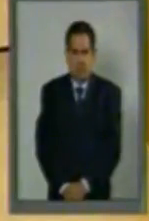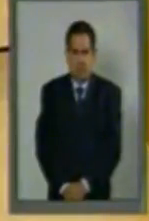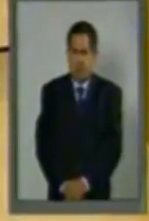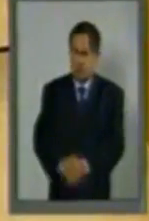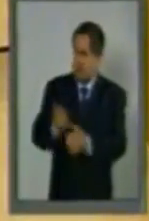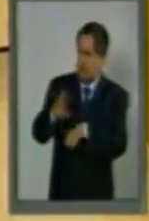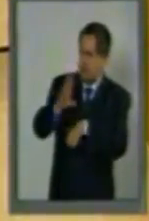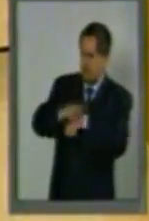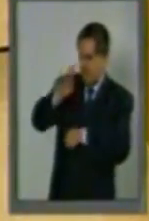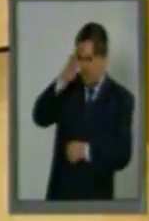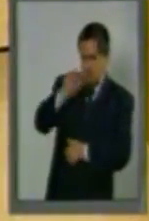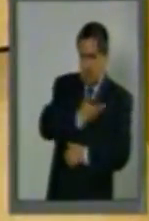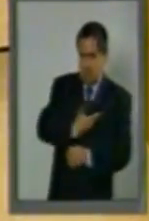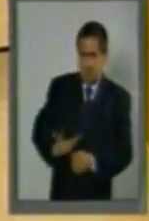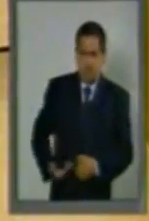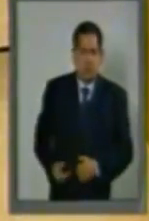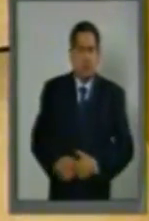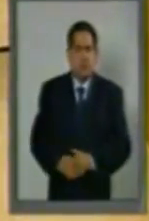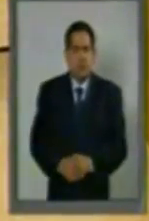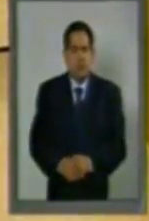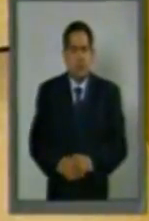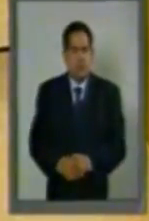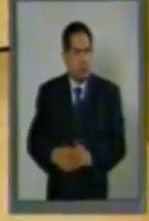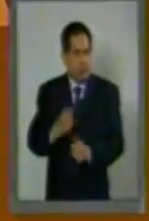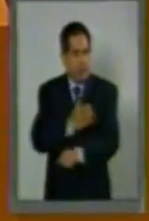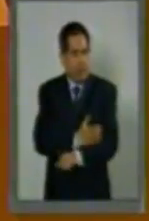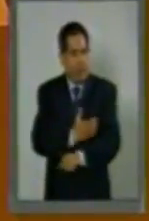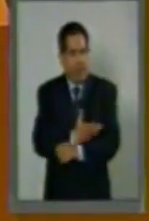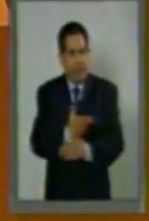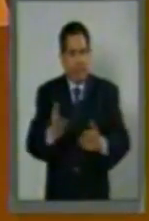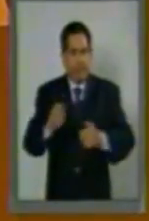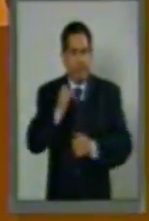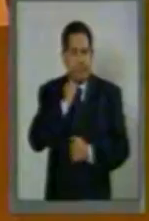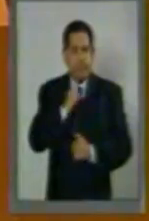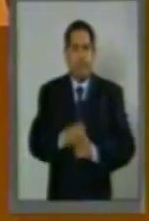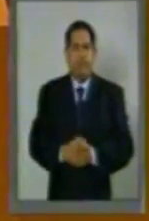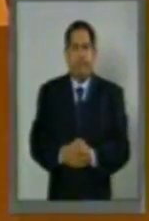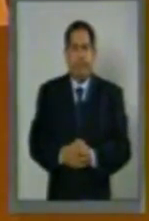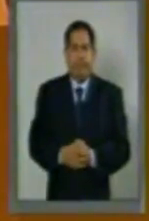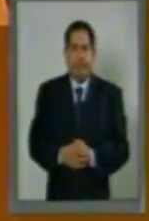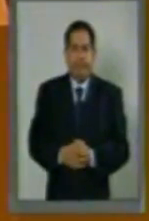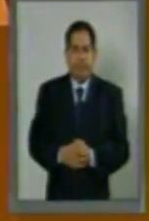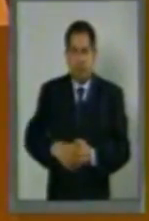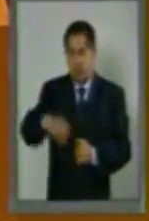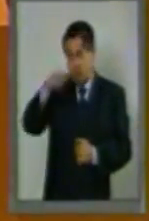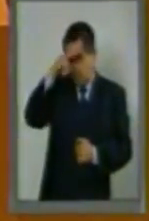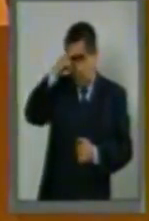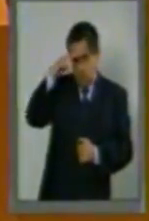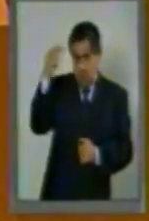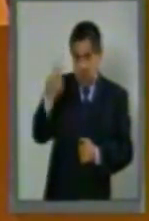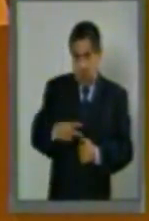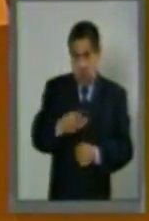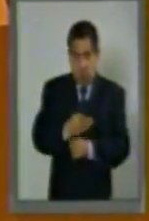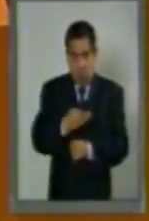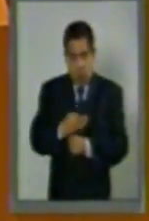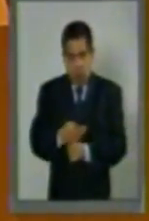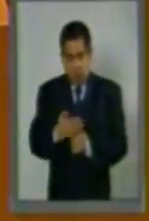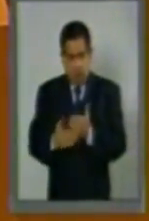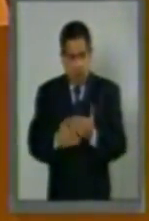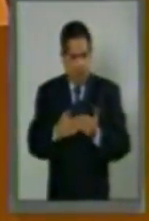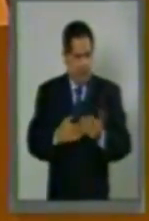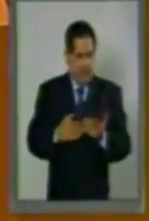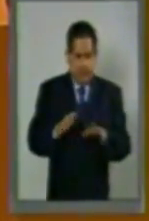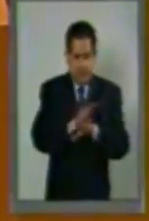Con su permiso, señor presidente, compañeras y compañeros senadores, México se encuentra en un proceso de